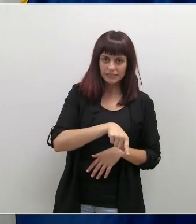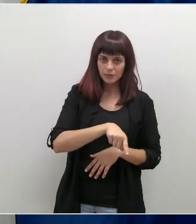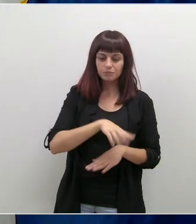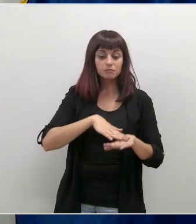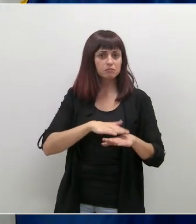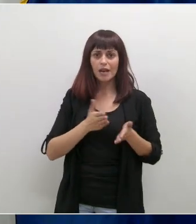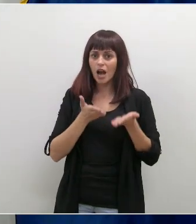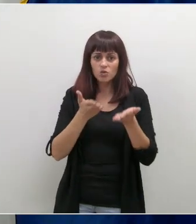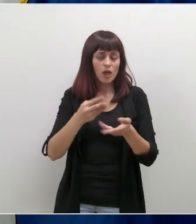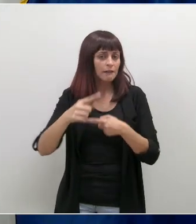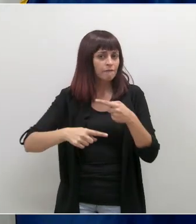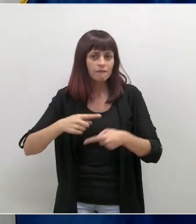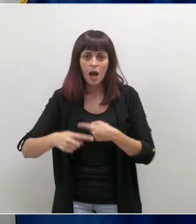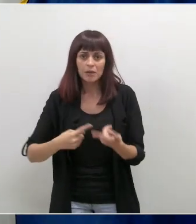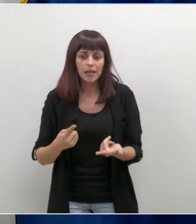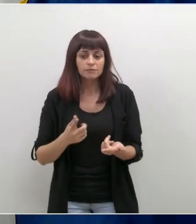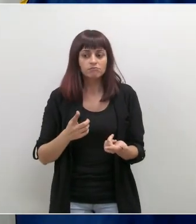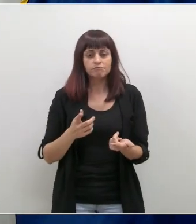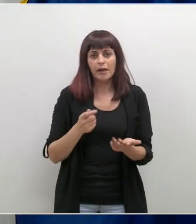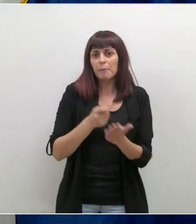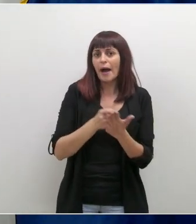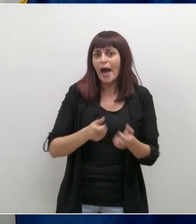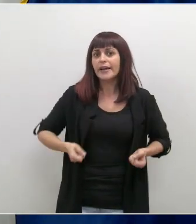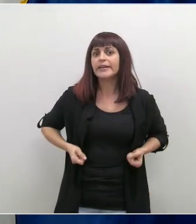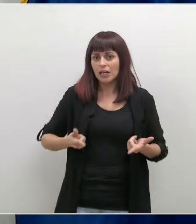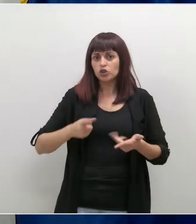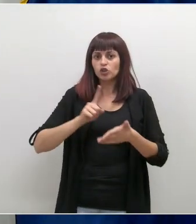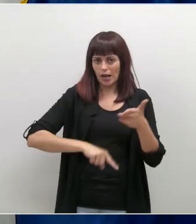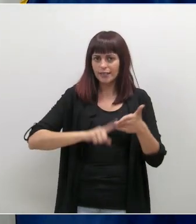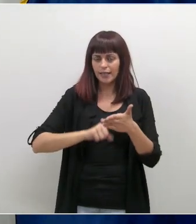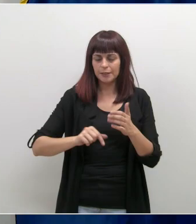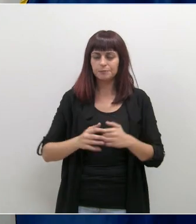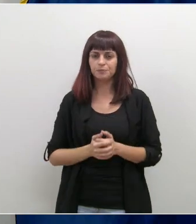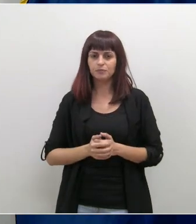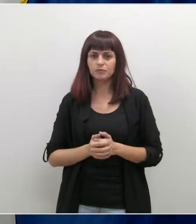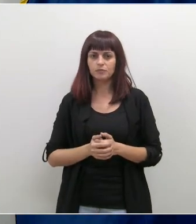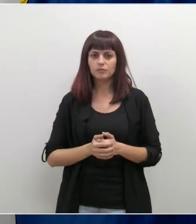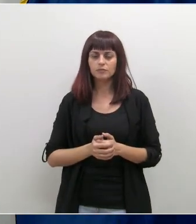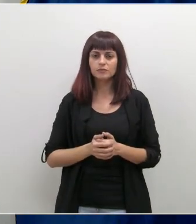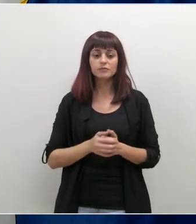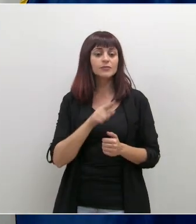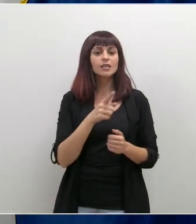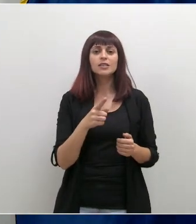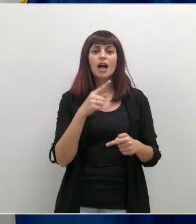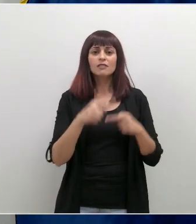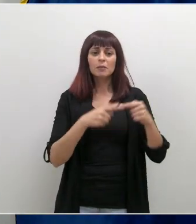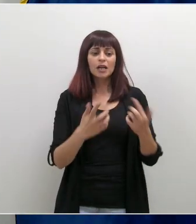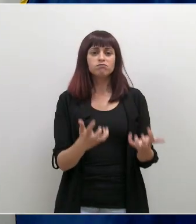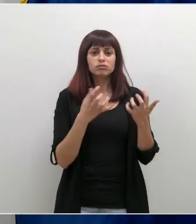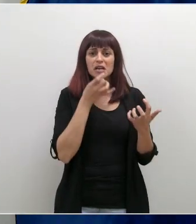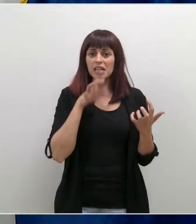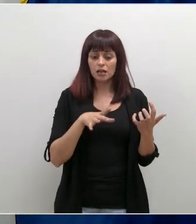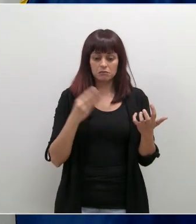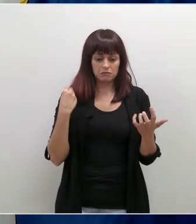ayudar a todas estas familias a afrontar los gastos de su alquiler. Los potenciales beneficiarios de esta ayuda son